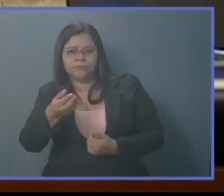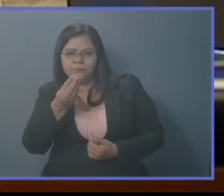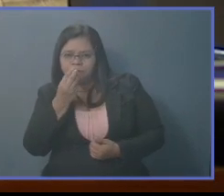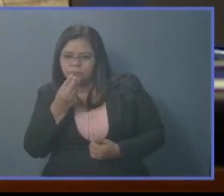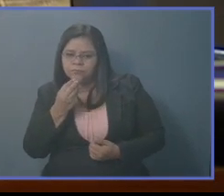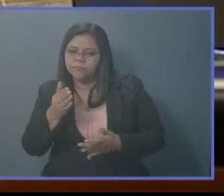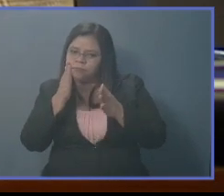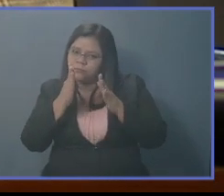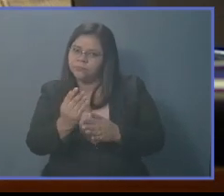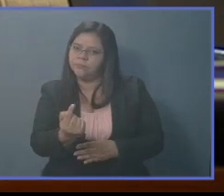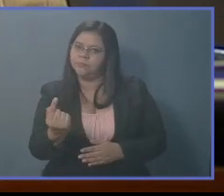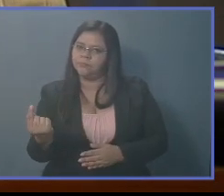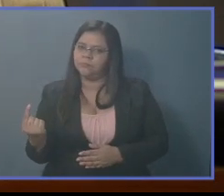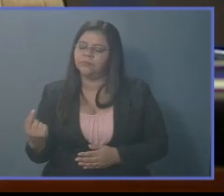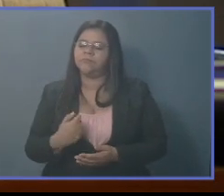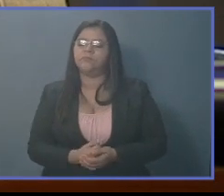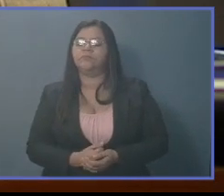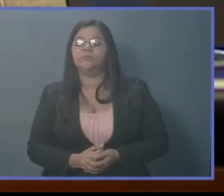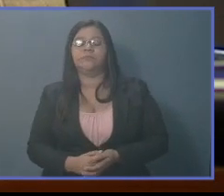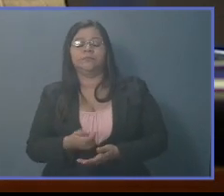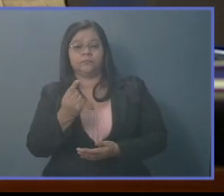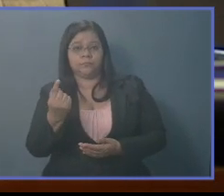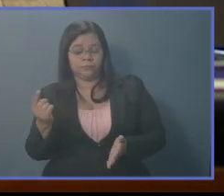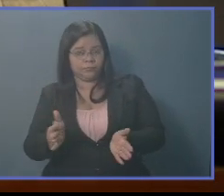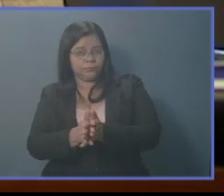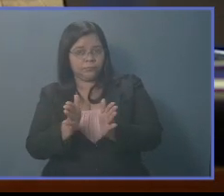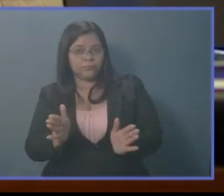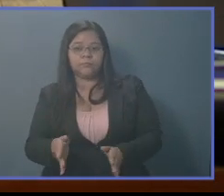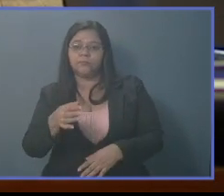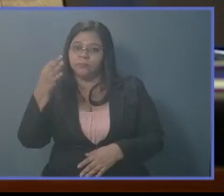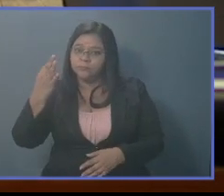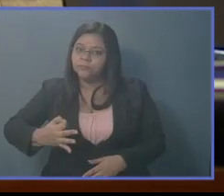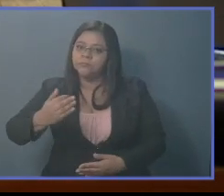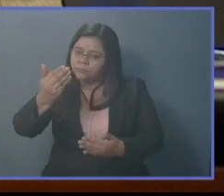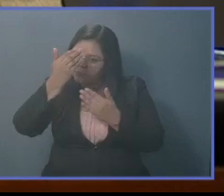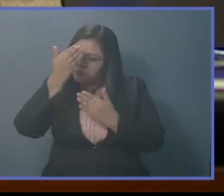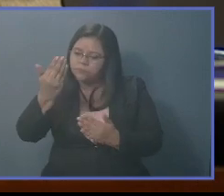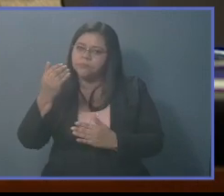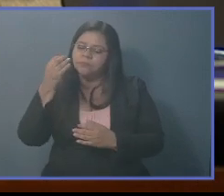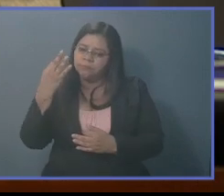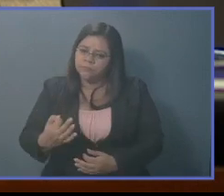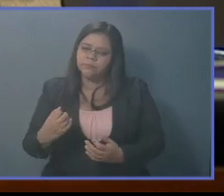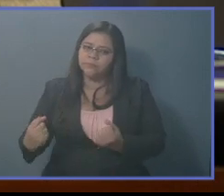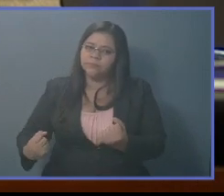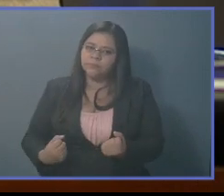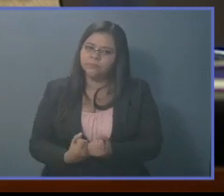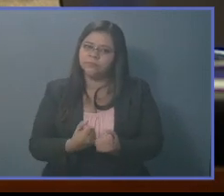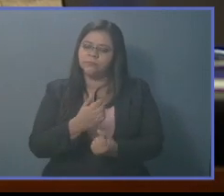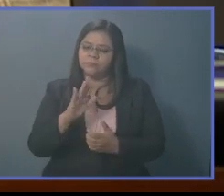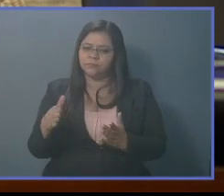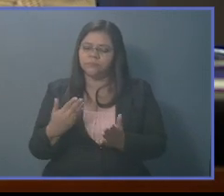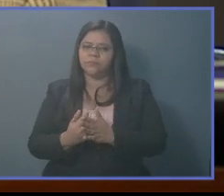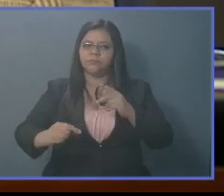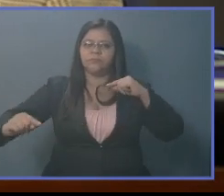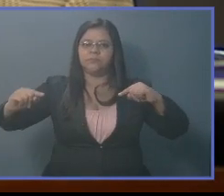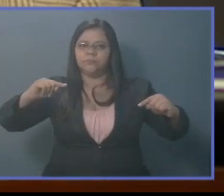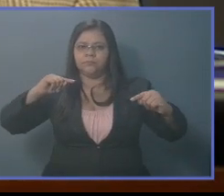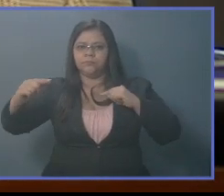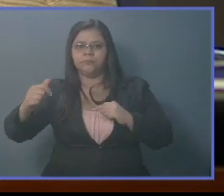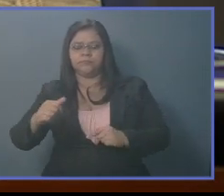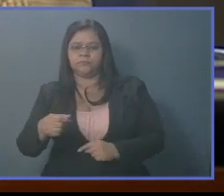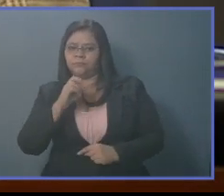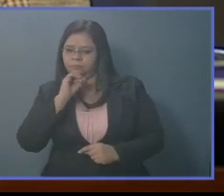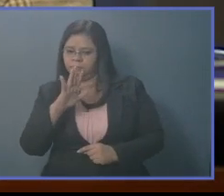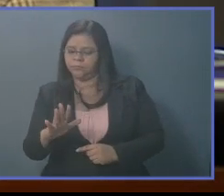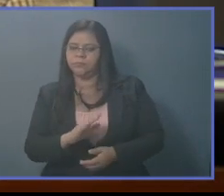de la población. La población en general está obligada a colaborar y a acatar las disposiciones que se tomen al respecto por las autoridades competentes.